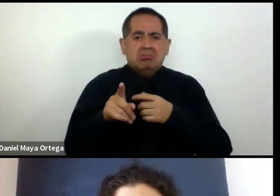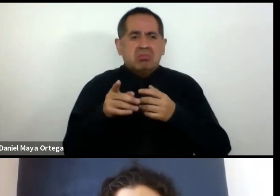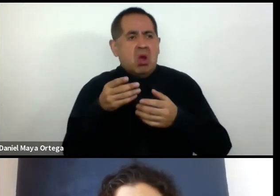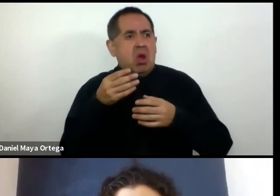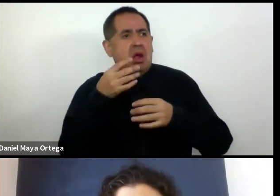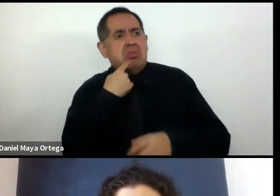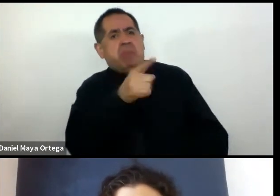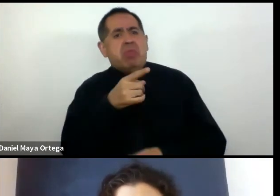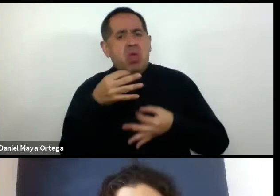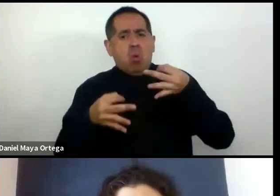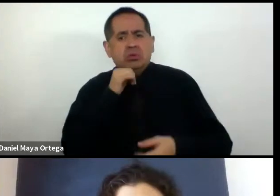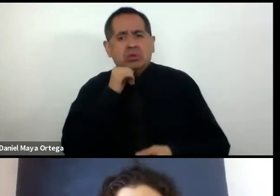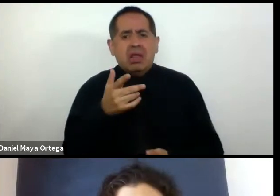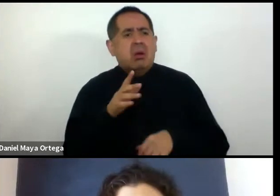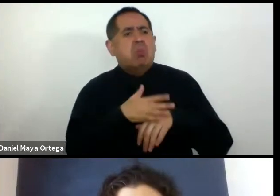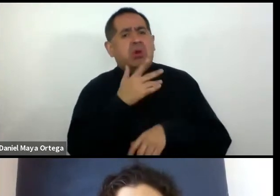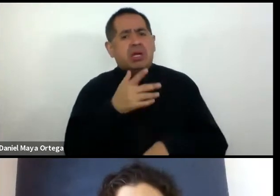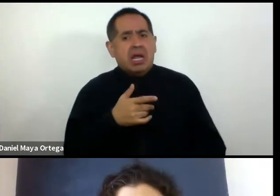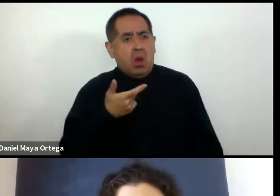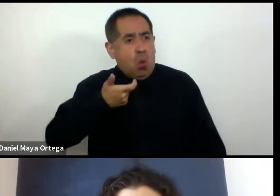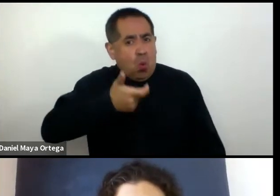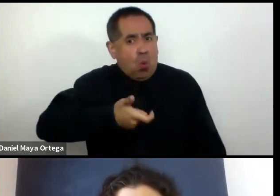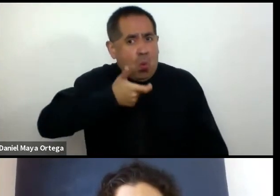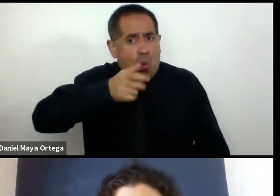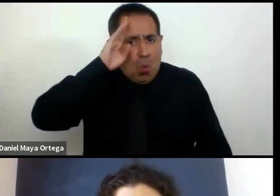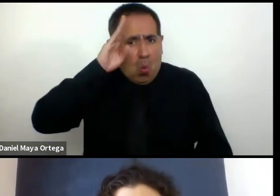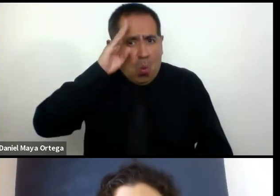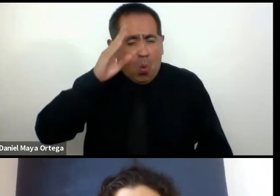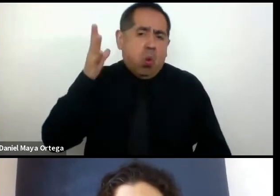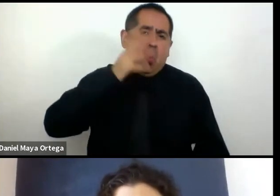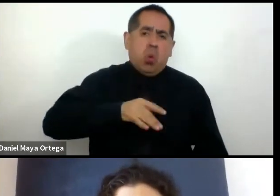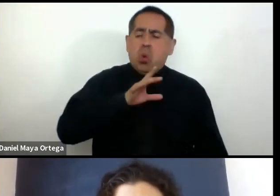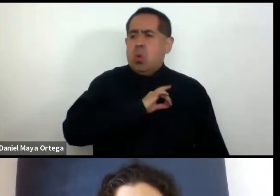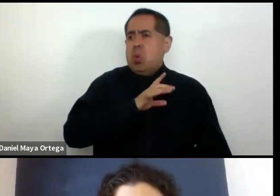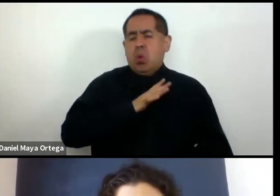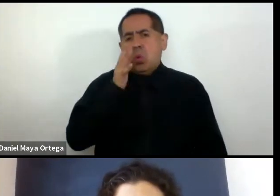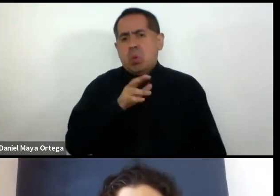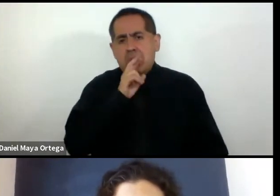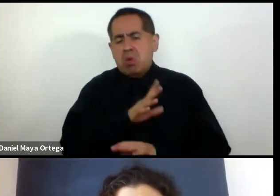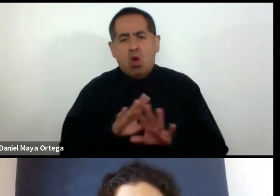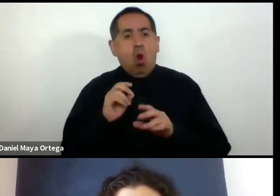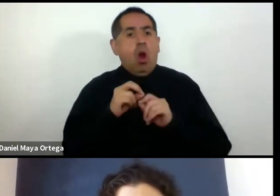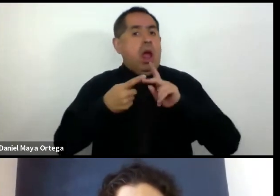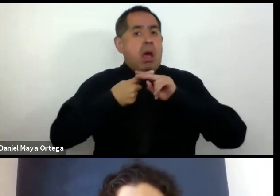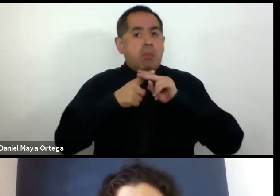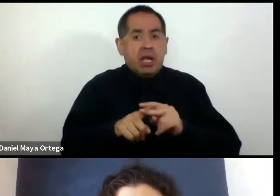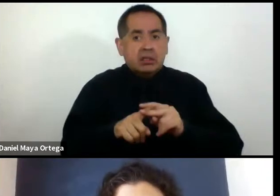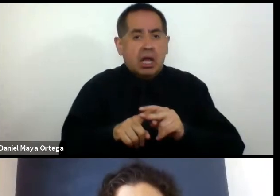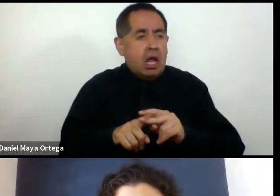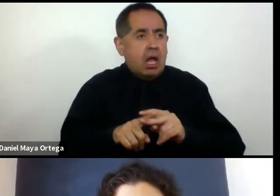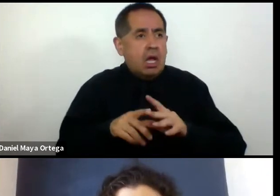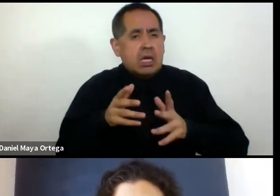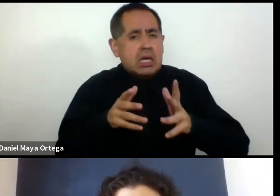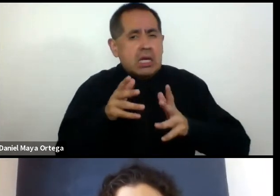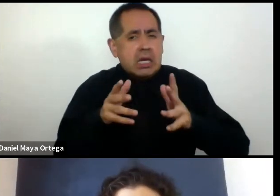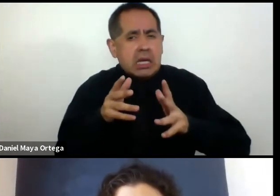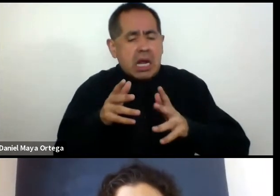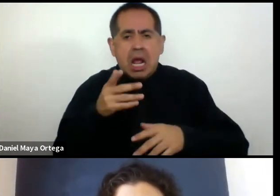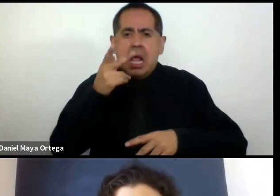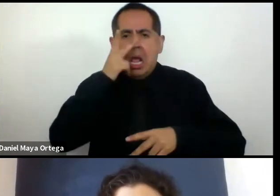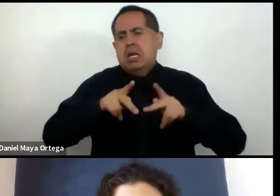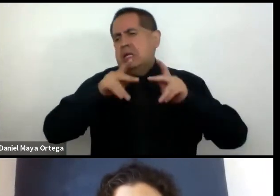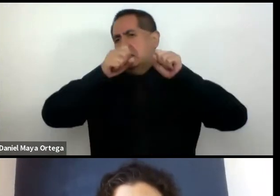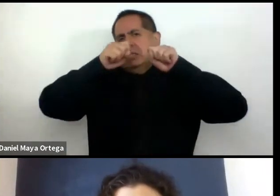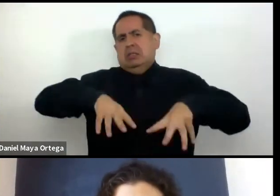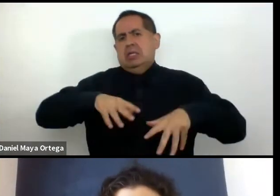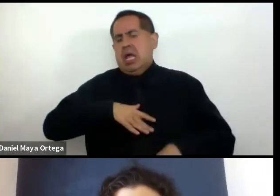justicia por el miedo de lo que esto les costará, ¿no? O que incluso ya iniciado dejan a la mitad los procesos porque ya